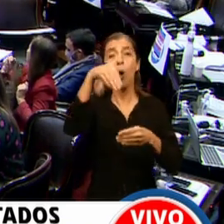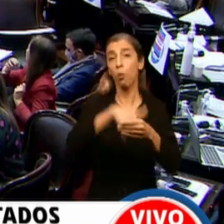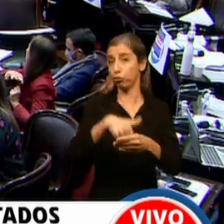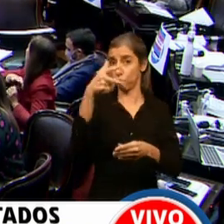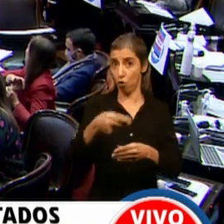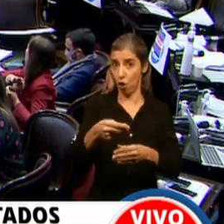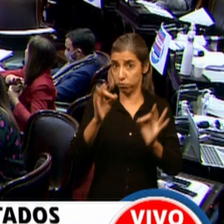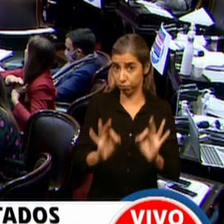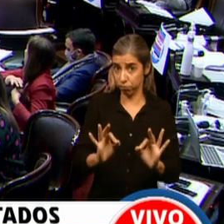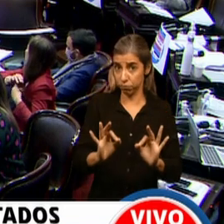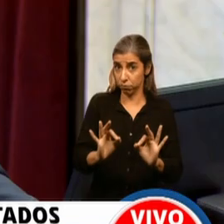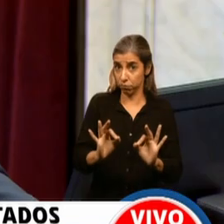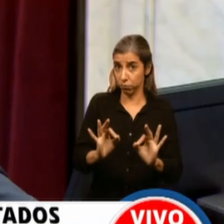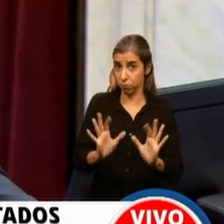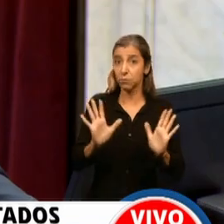vota negativo